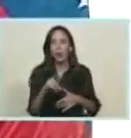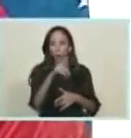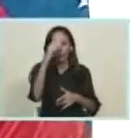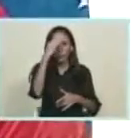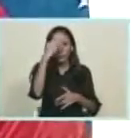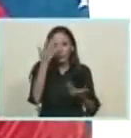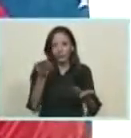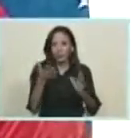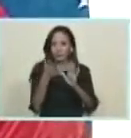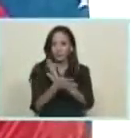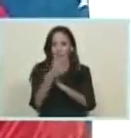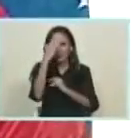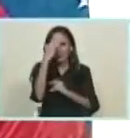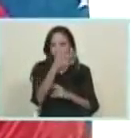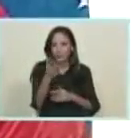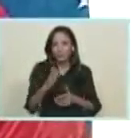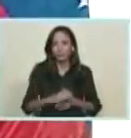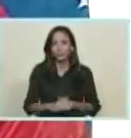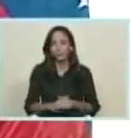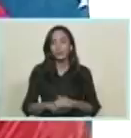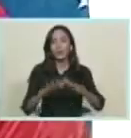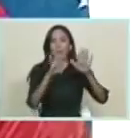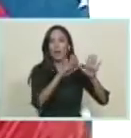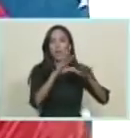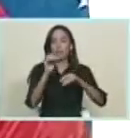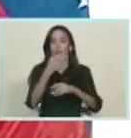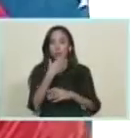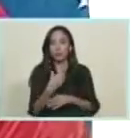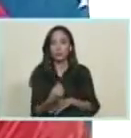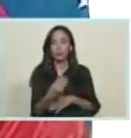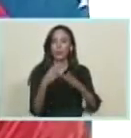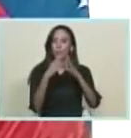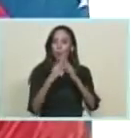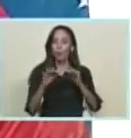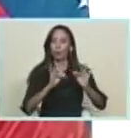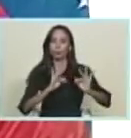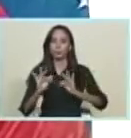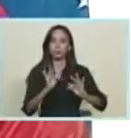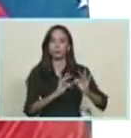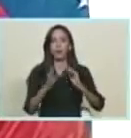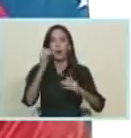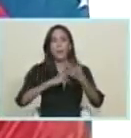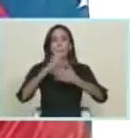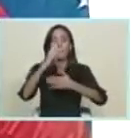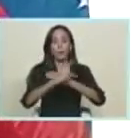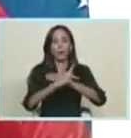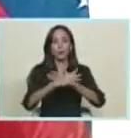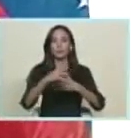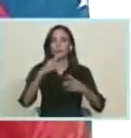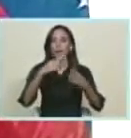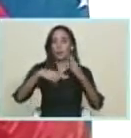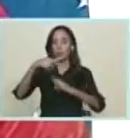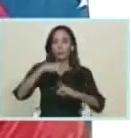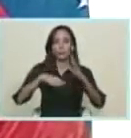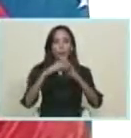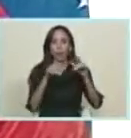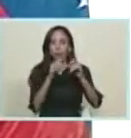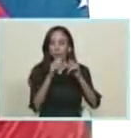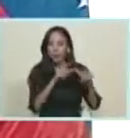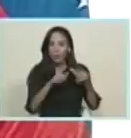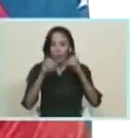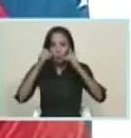entienden, verdad? 10 de diciembre, a prepararse. Ya en Plan República está listo para ser